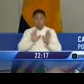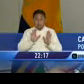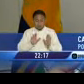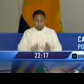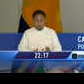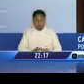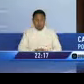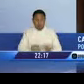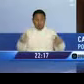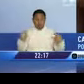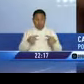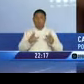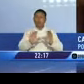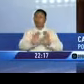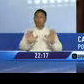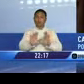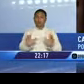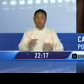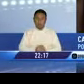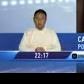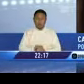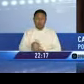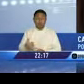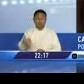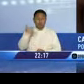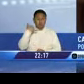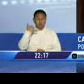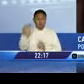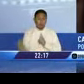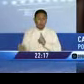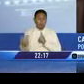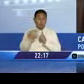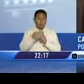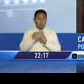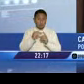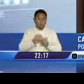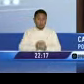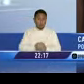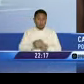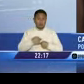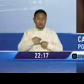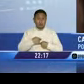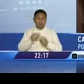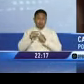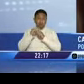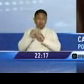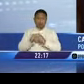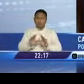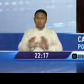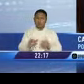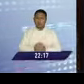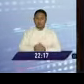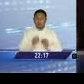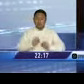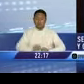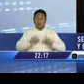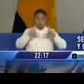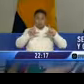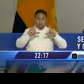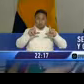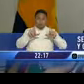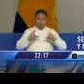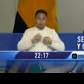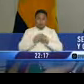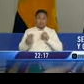no confrontar. Si les llama o les manda mensajes, no insultarles, hacer capturas de pantalla, de